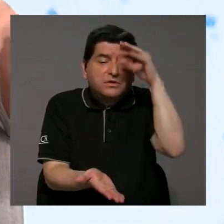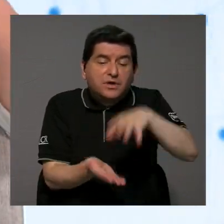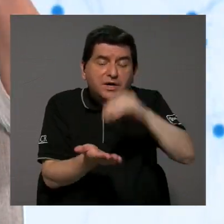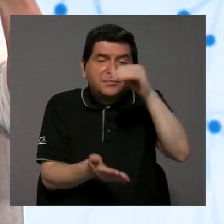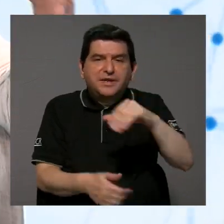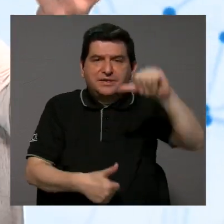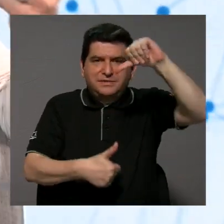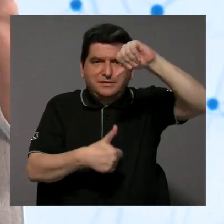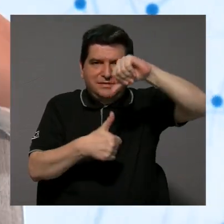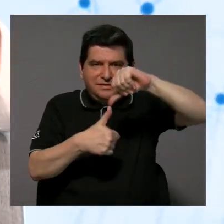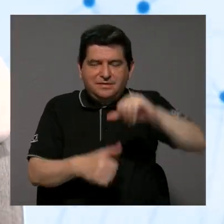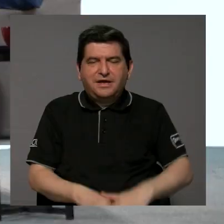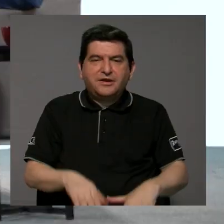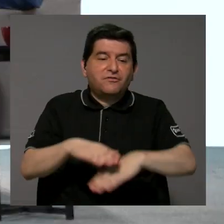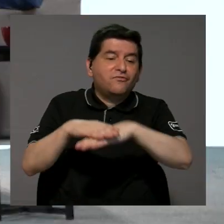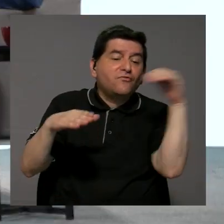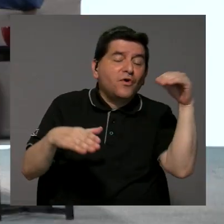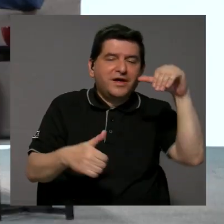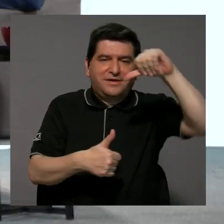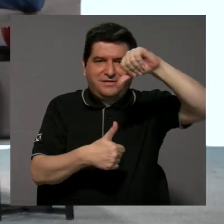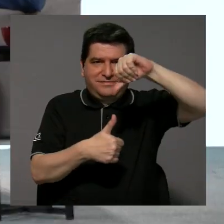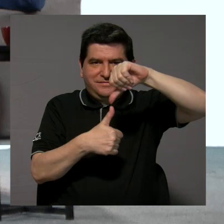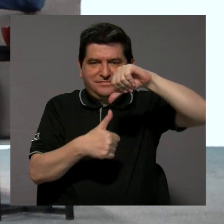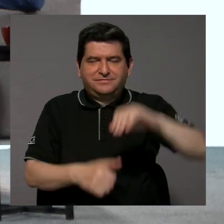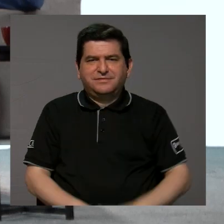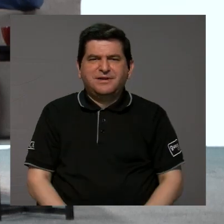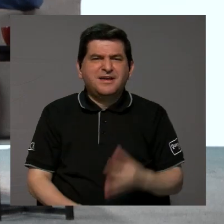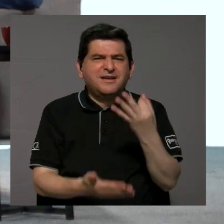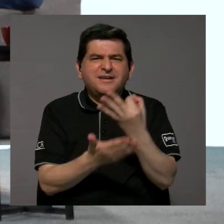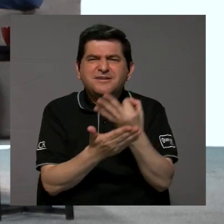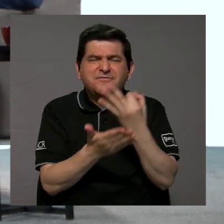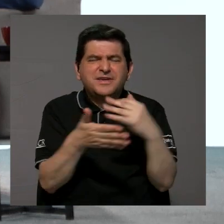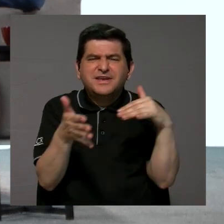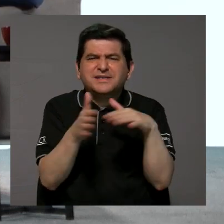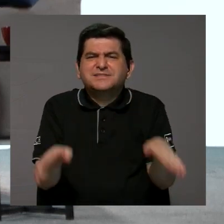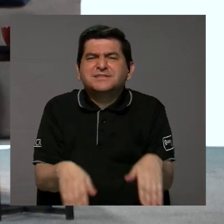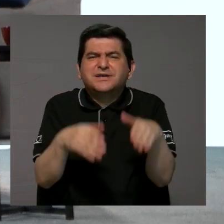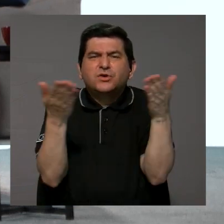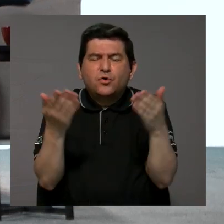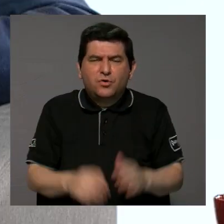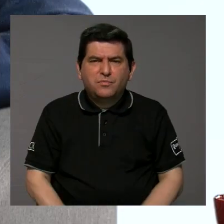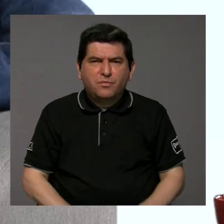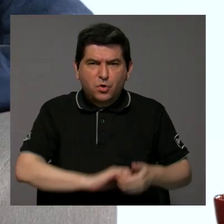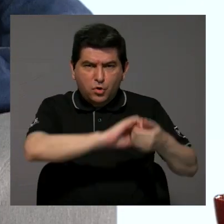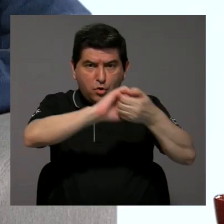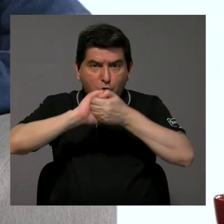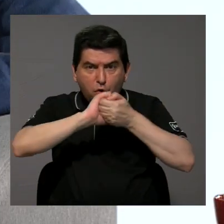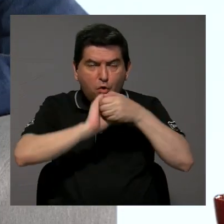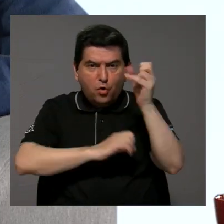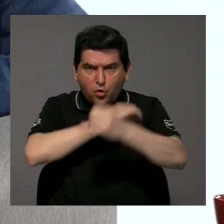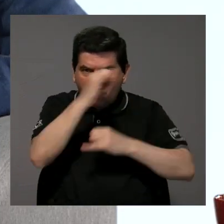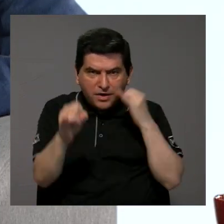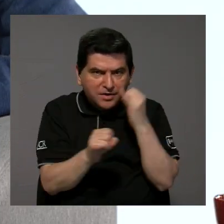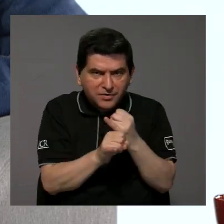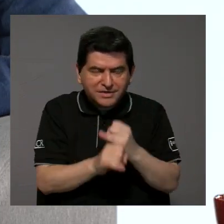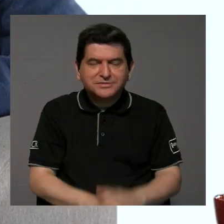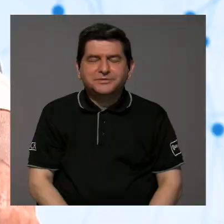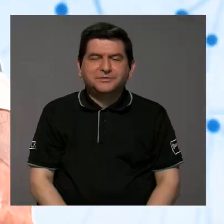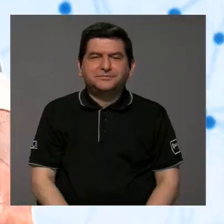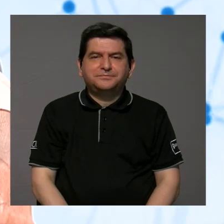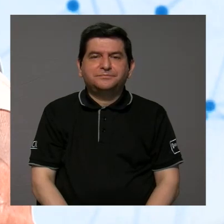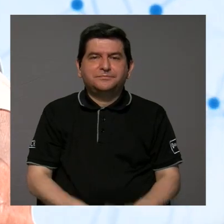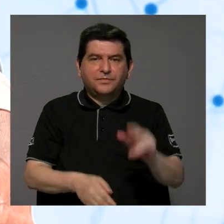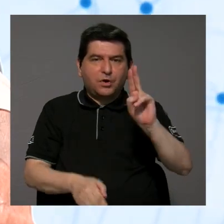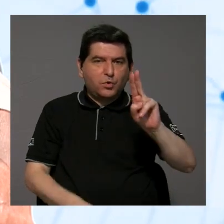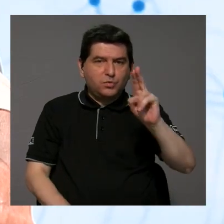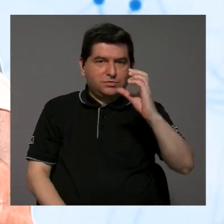de Centroamérica más allá de Centroamérica. Claro. ¿Y cómo financian los estudios ustedes? ¿Hay colaboraciones internacionales? Bueno, la Universidad de